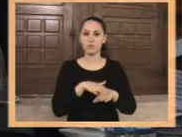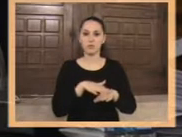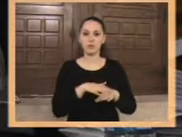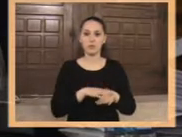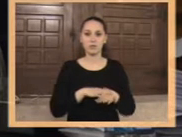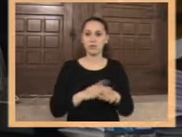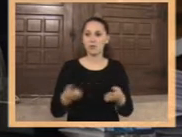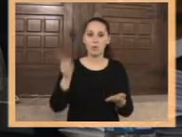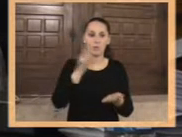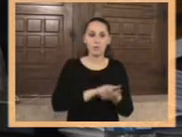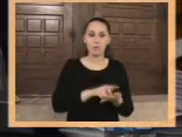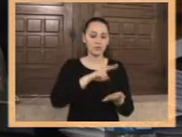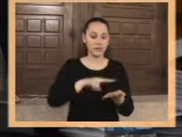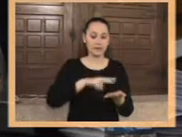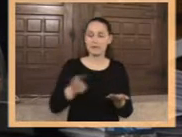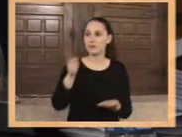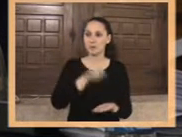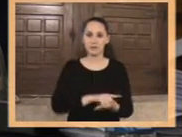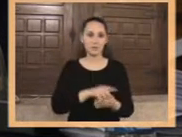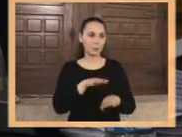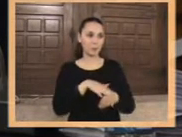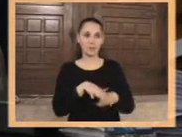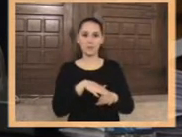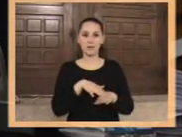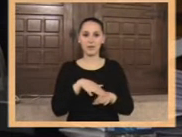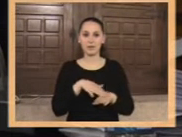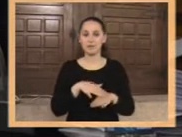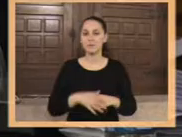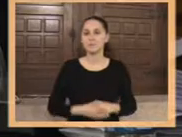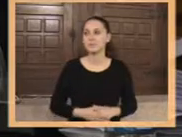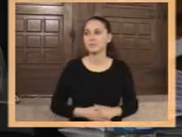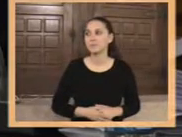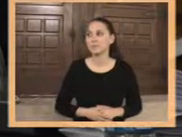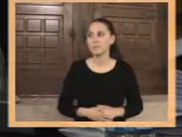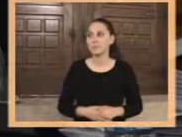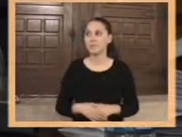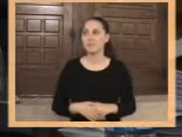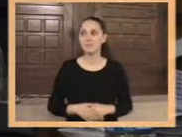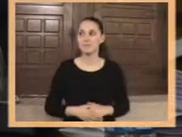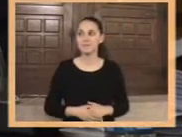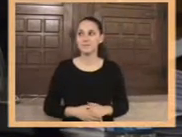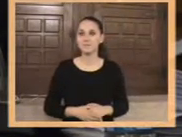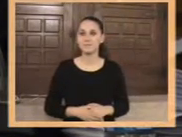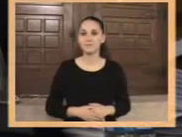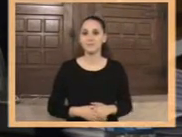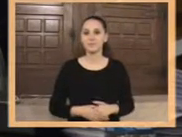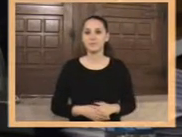Me estoy volviendo a leer. Es que es tanta. Sí, el quinto es esto. Sí, llevo toda la tarde.